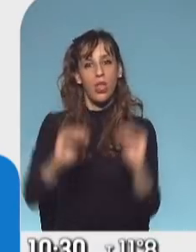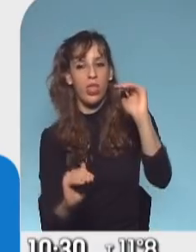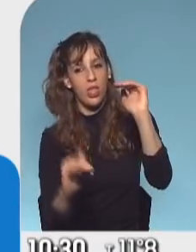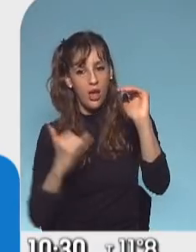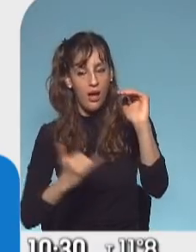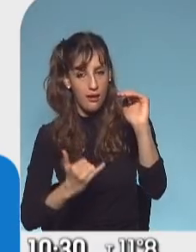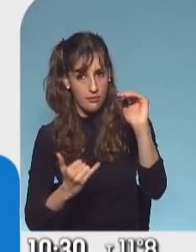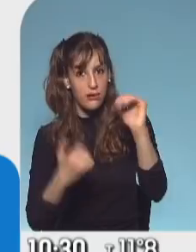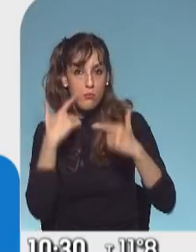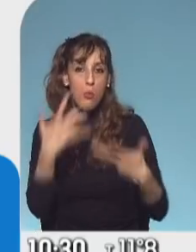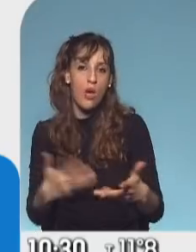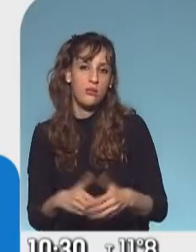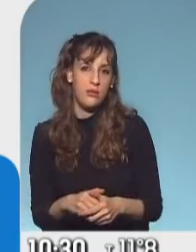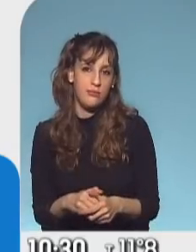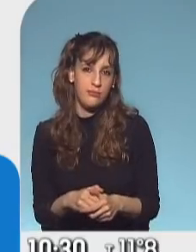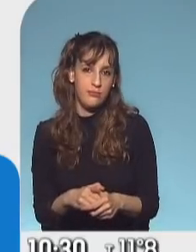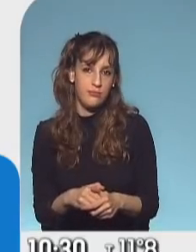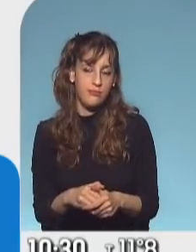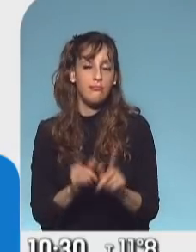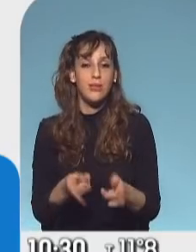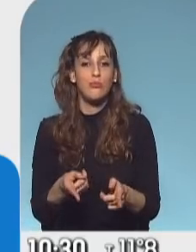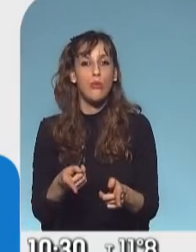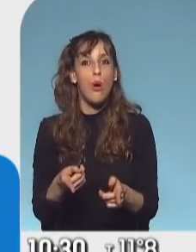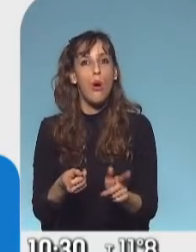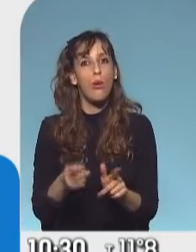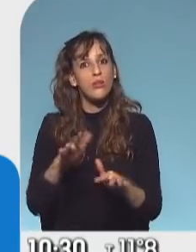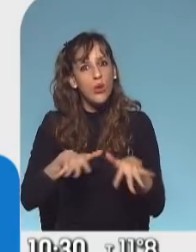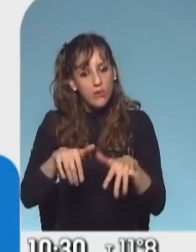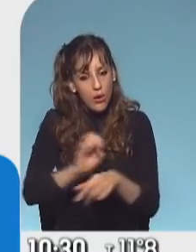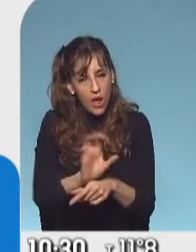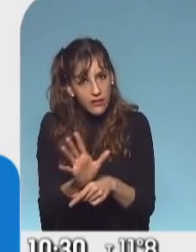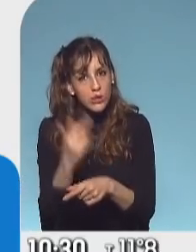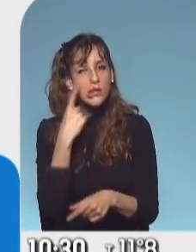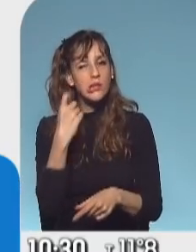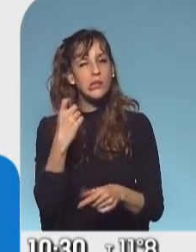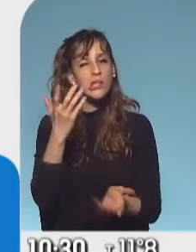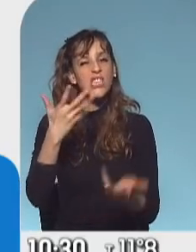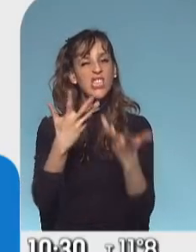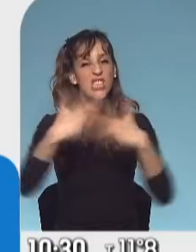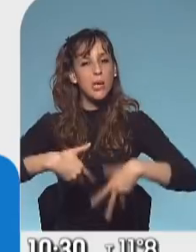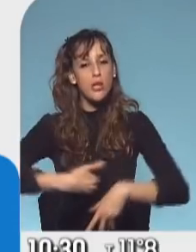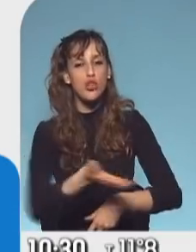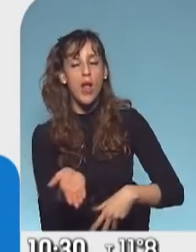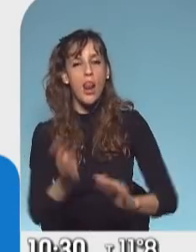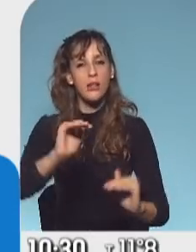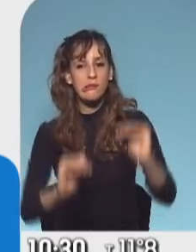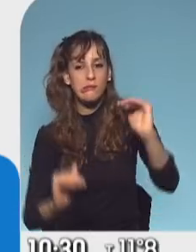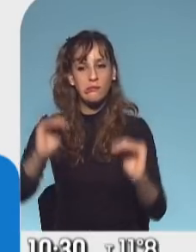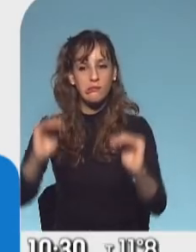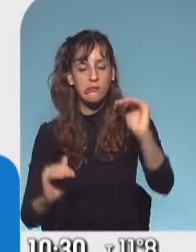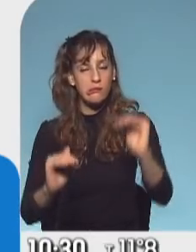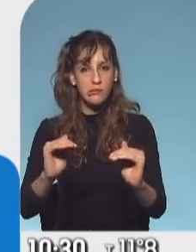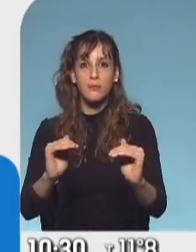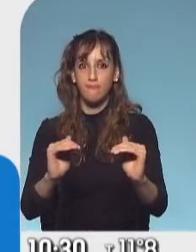descubierto. Puso sobre la mesa lo injusto del sistema social argentino. Y yo